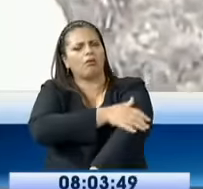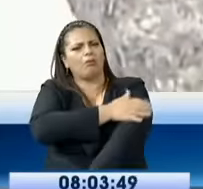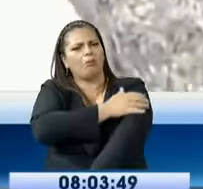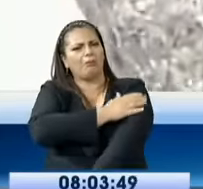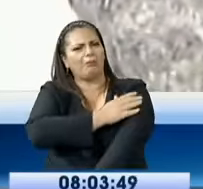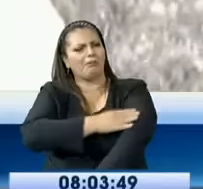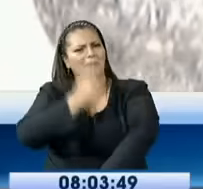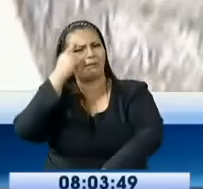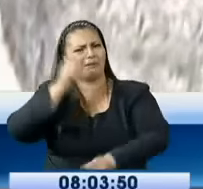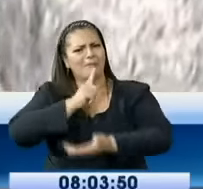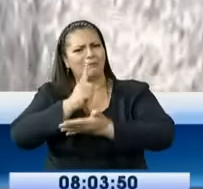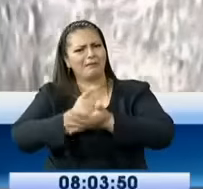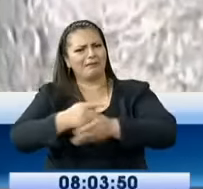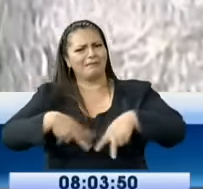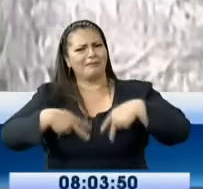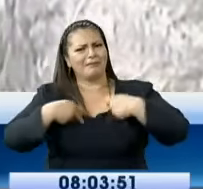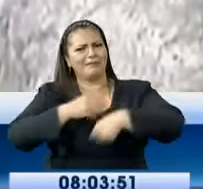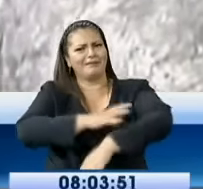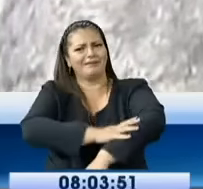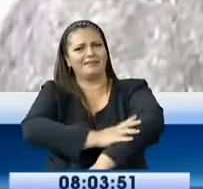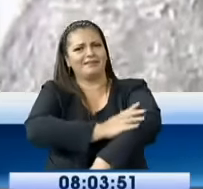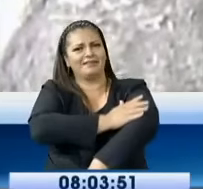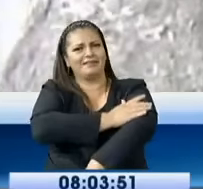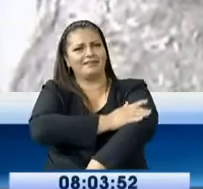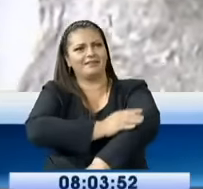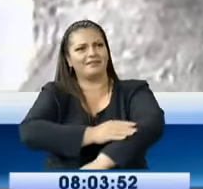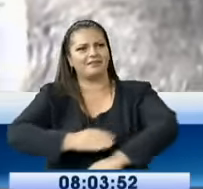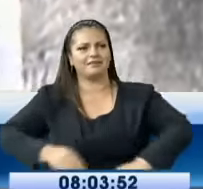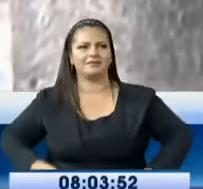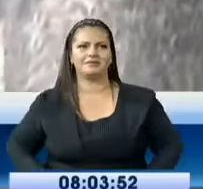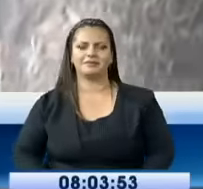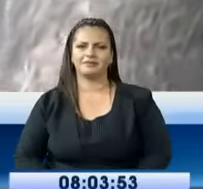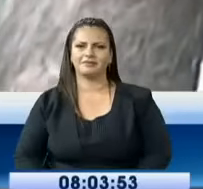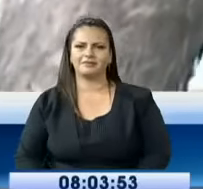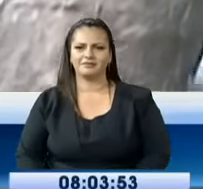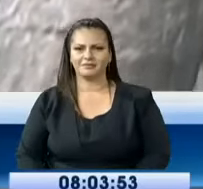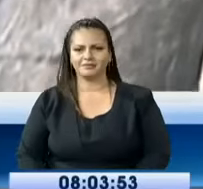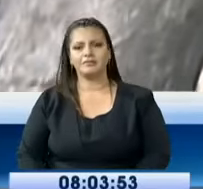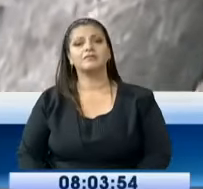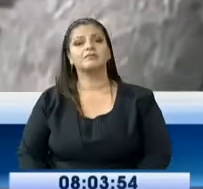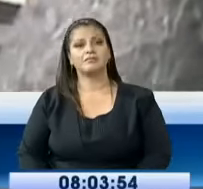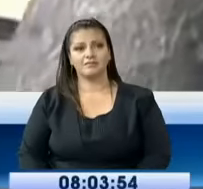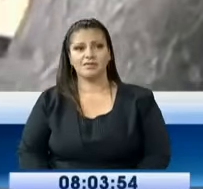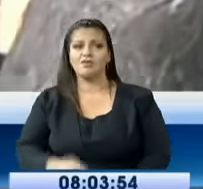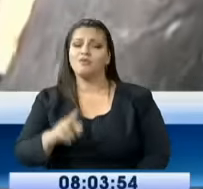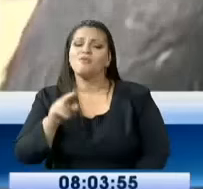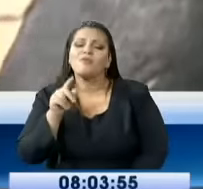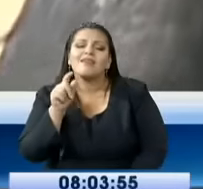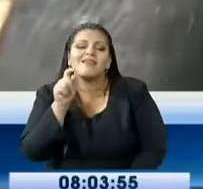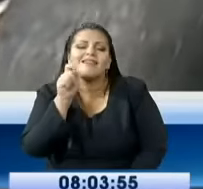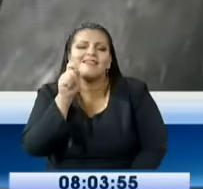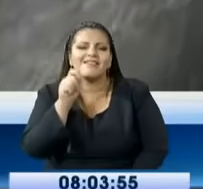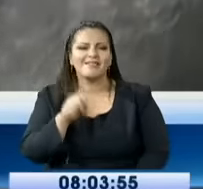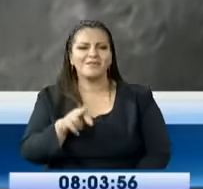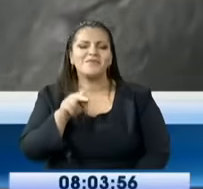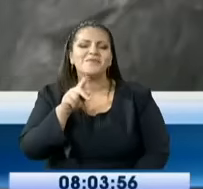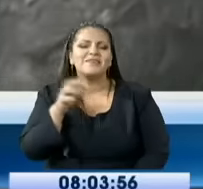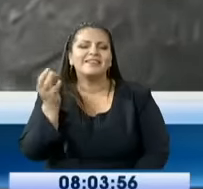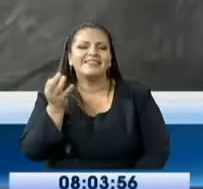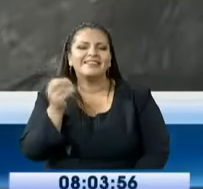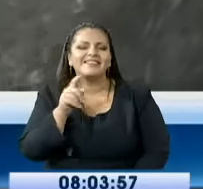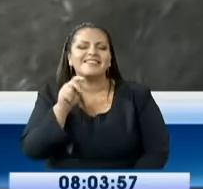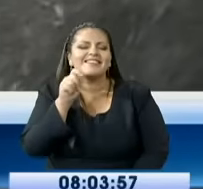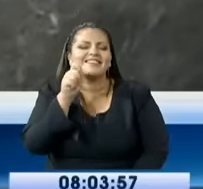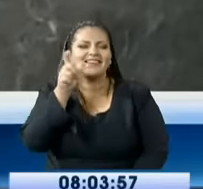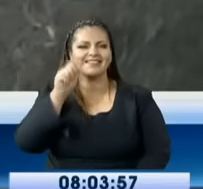real al monigote. Ya es un King Kong casi ya original. Porque está con pelito todo.